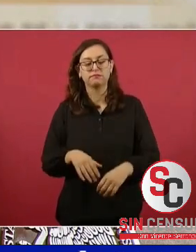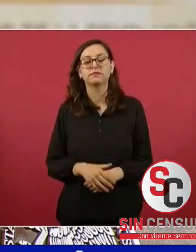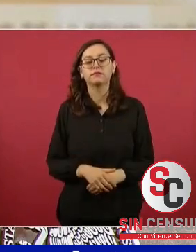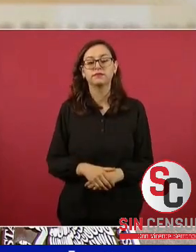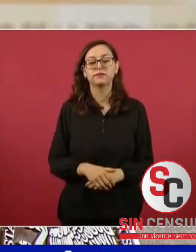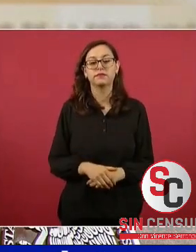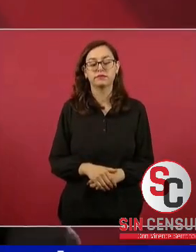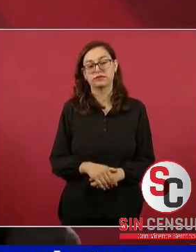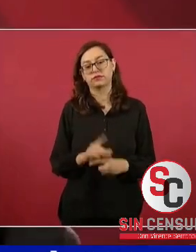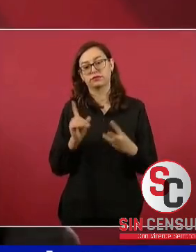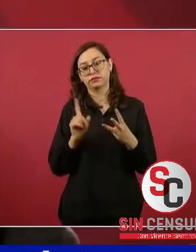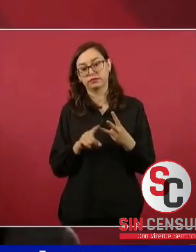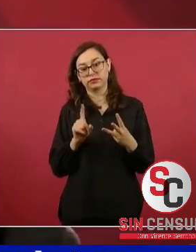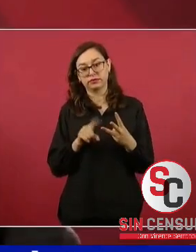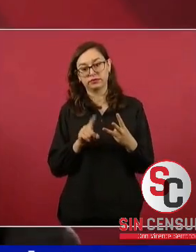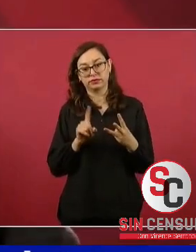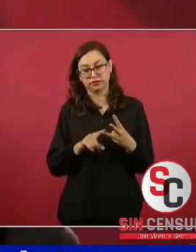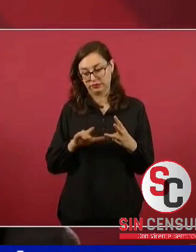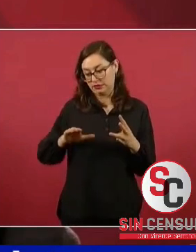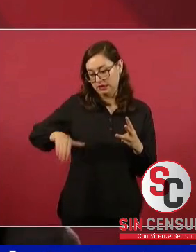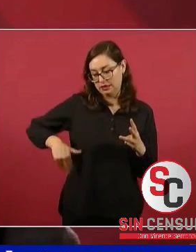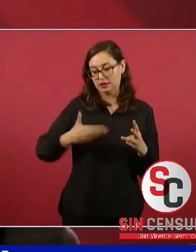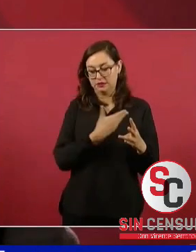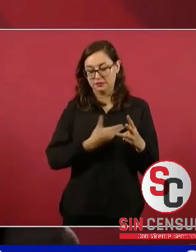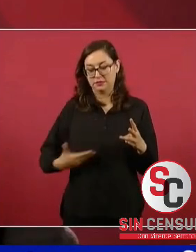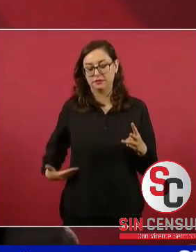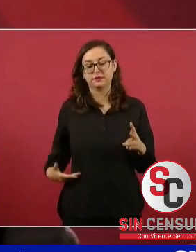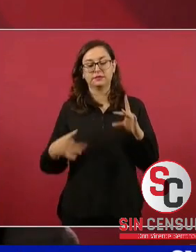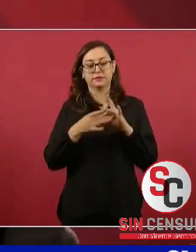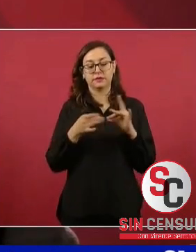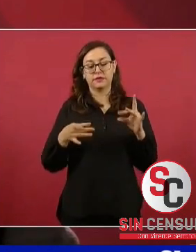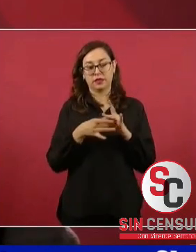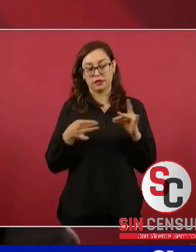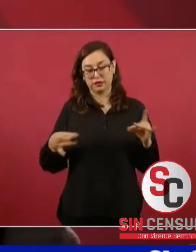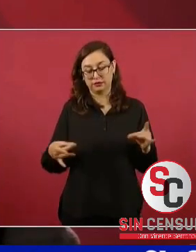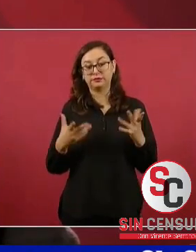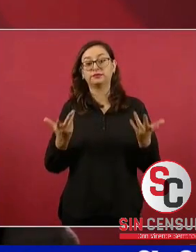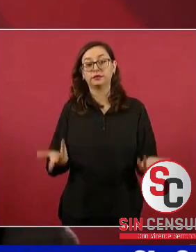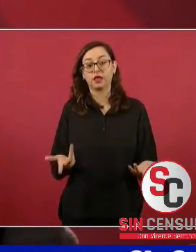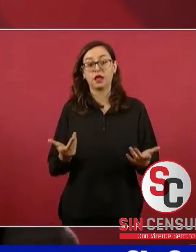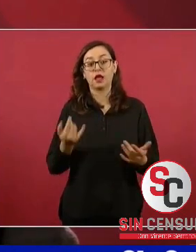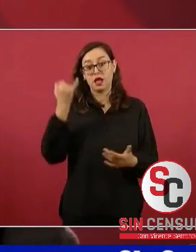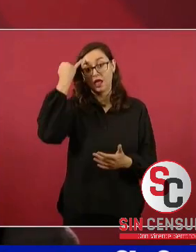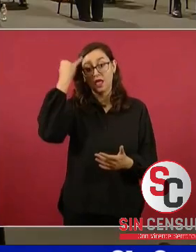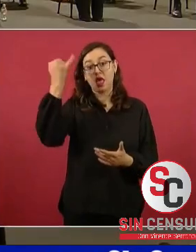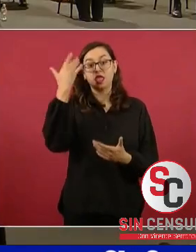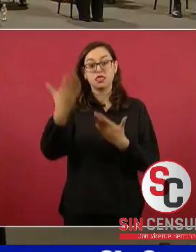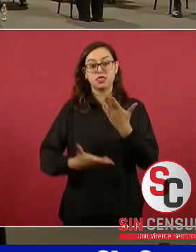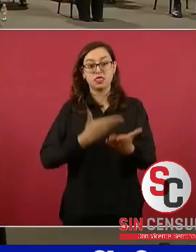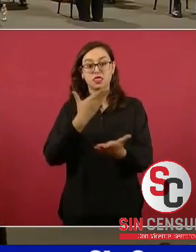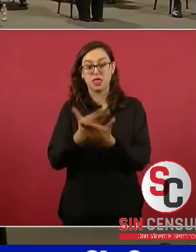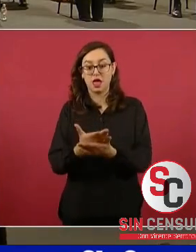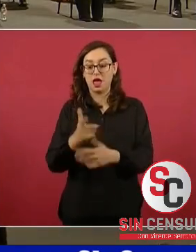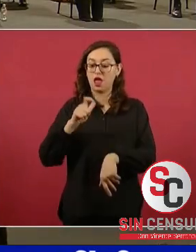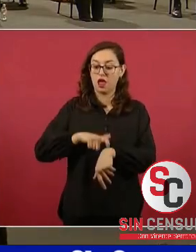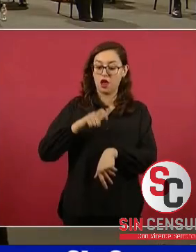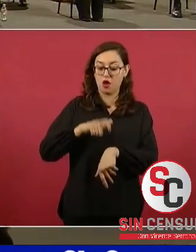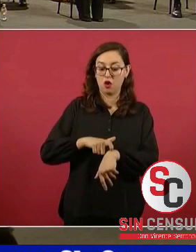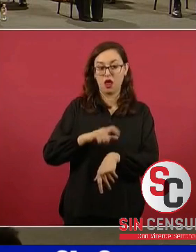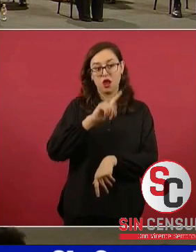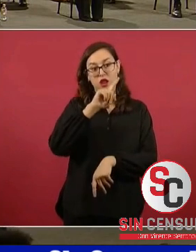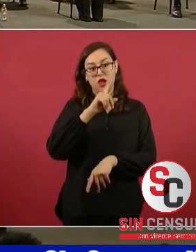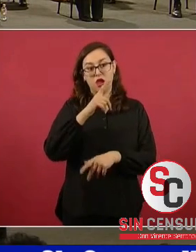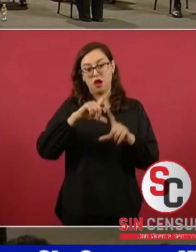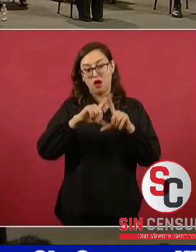país. Y, como ya anunció el señor presidente, dentro de los objetivos de la iniciativa de ley de usos horarios en los Estados